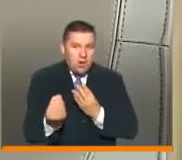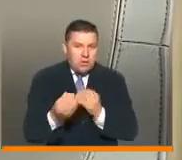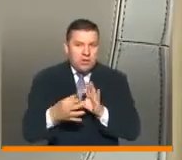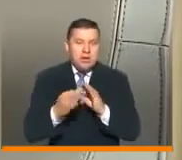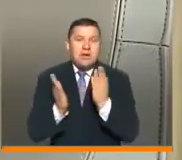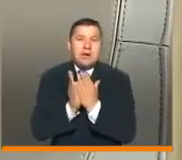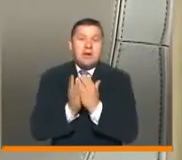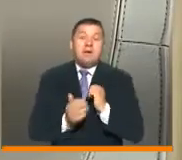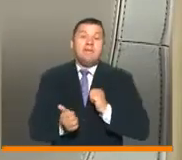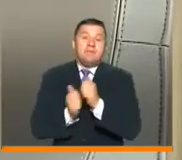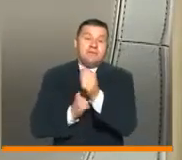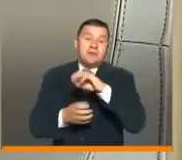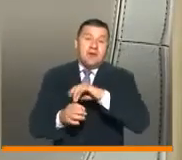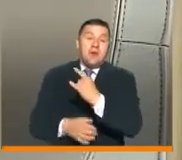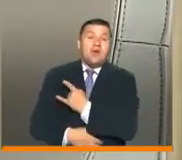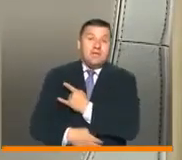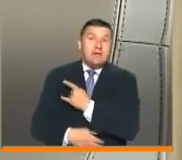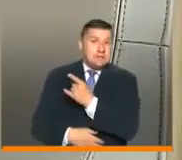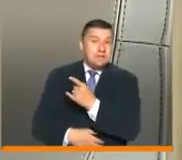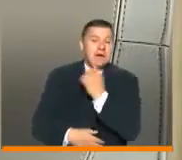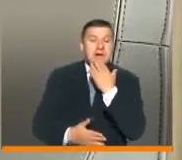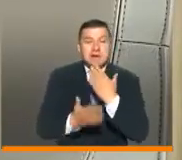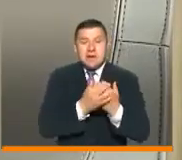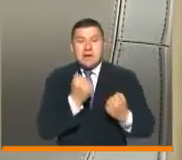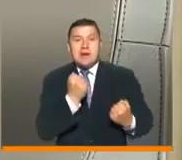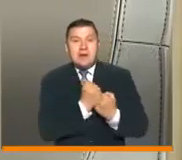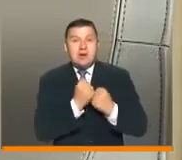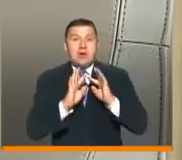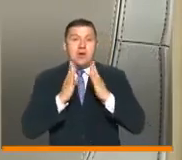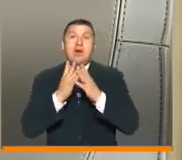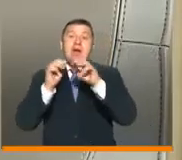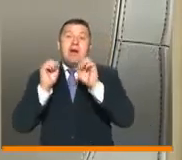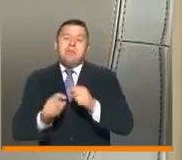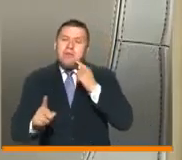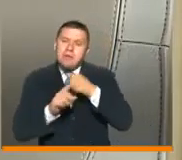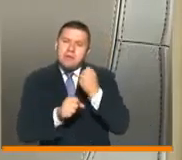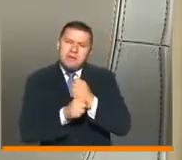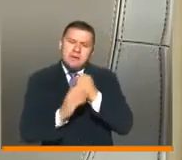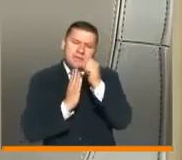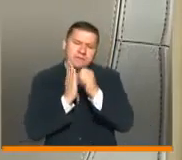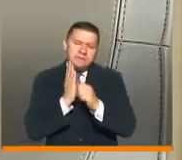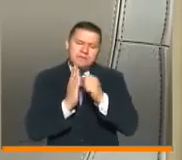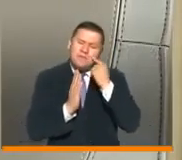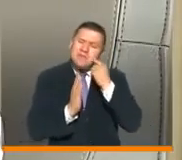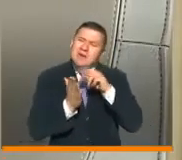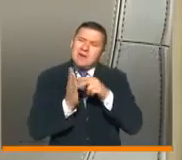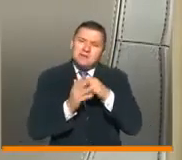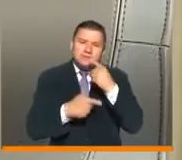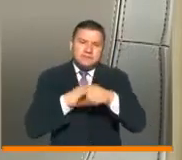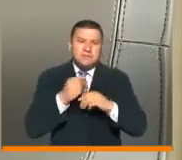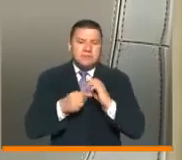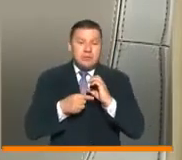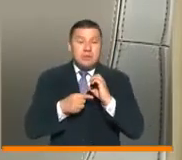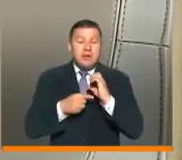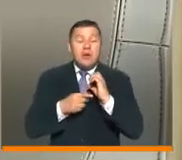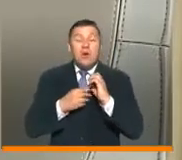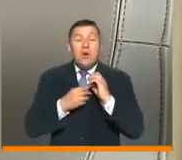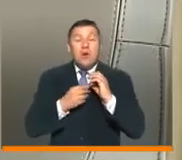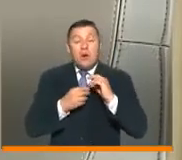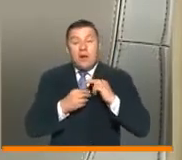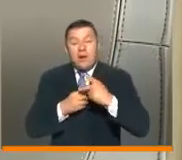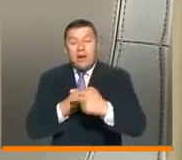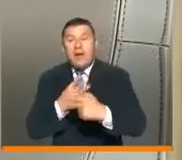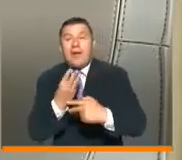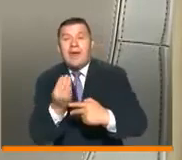en educación superior, pues gracias a su apoyo, al apoyo del Congreso, hemos venido trabajando en un programa insignia en Colombia que es Generación E, cada día más conocido por